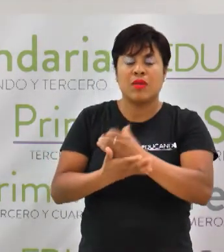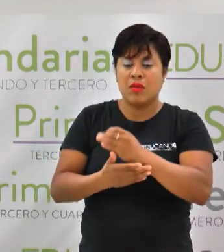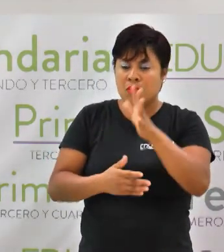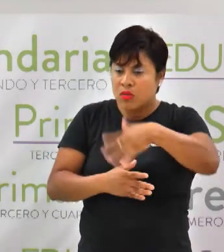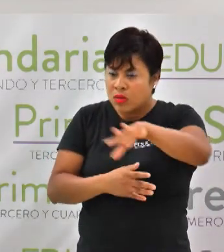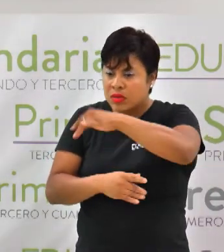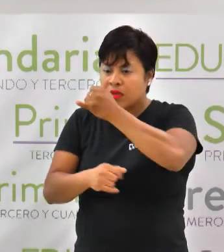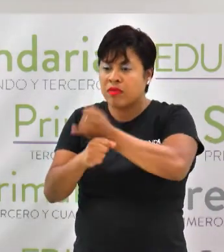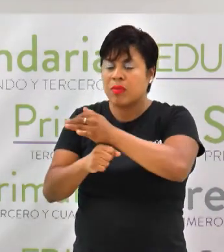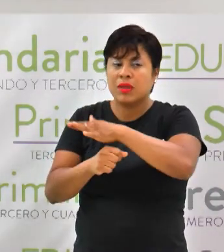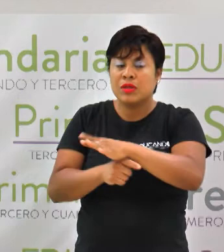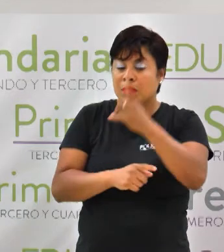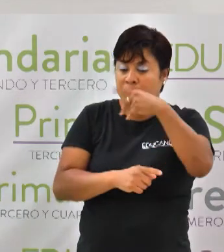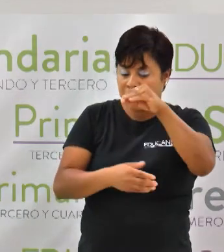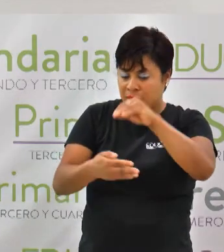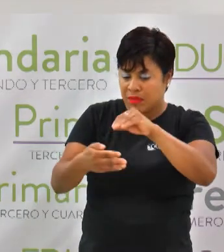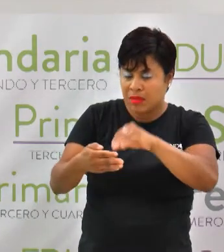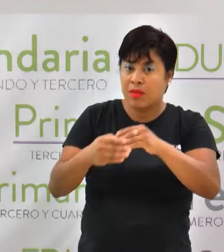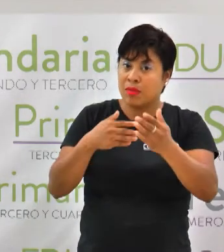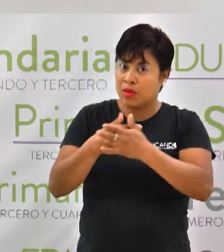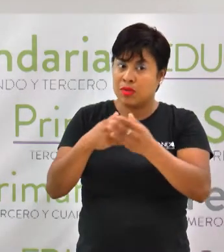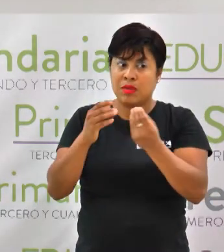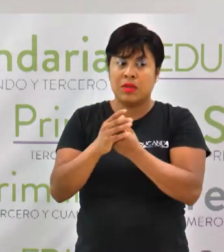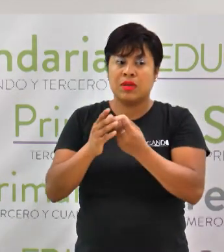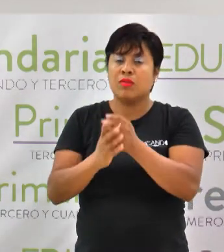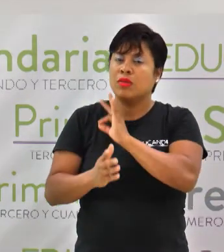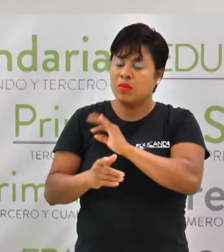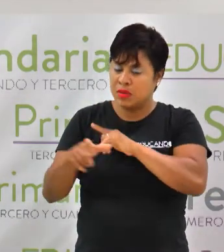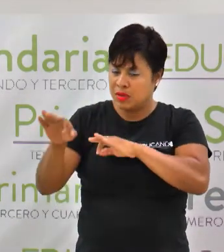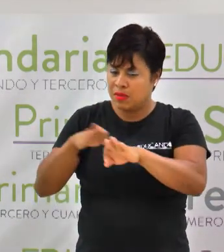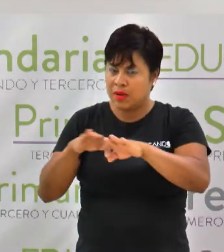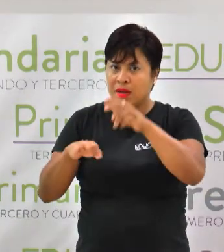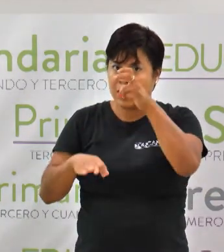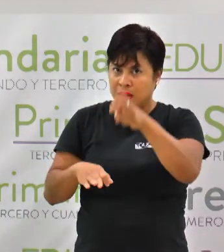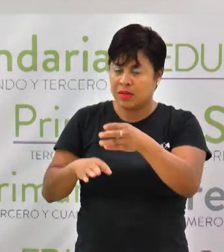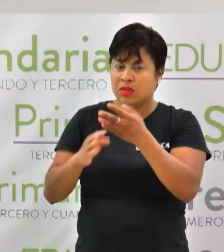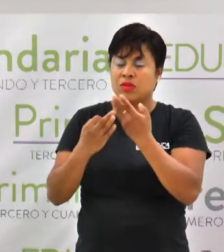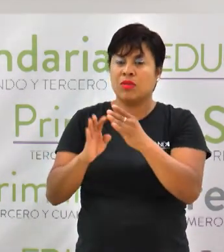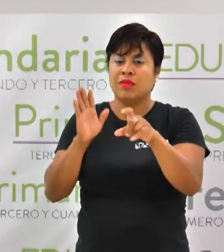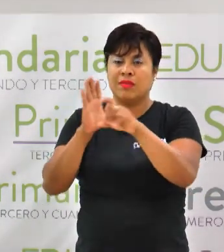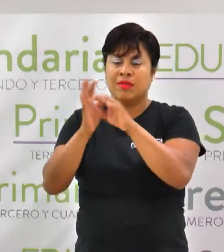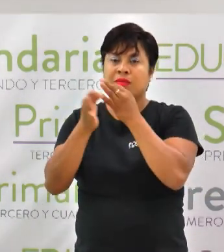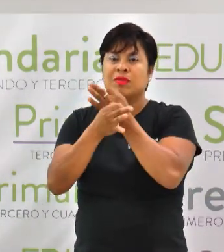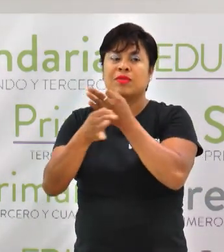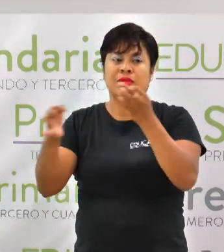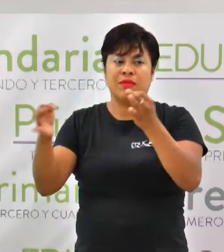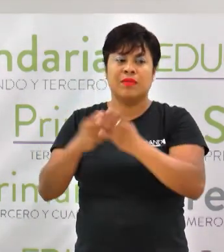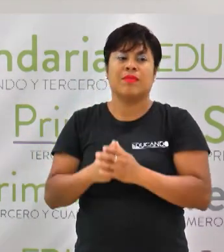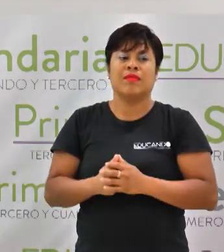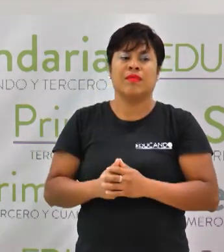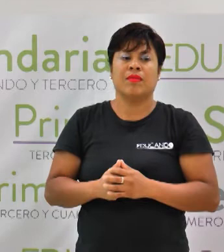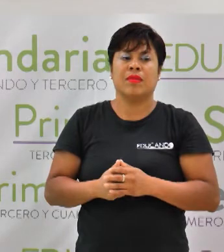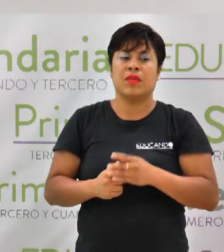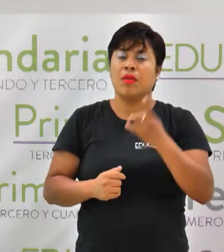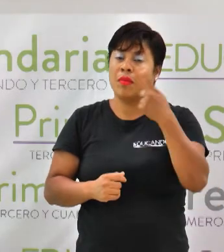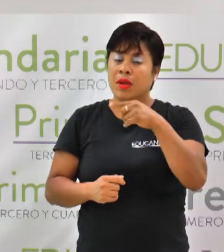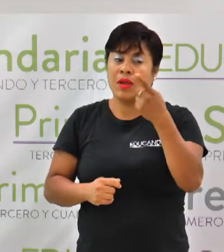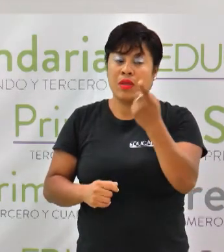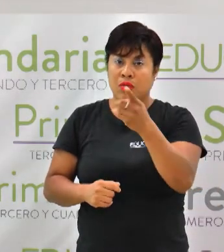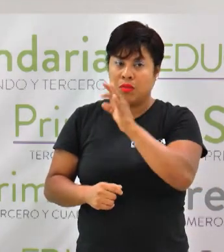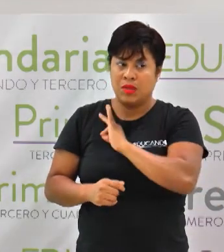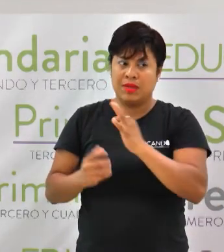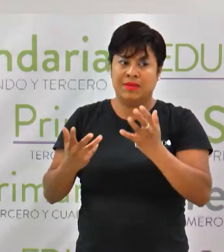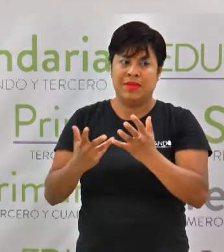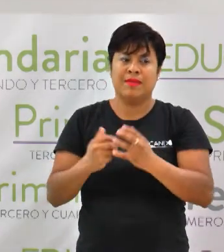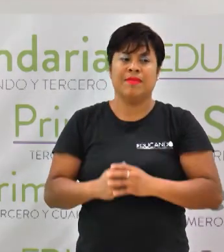libreta busques la información para que en nuestra siguiente sesión estemos trabajando la exposición y comparemos la información que traiga yo con la